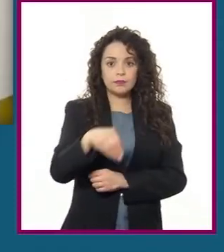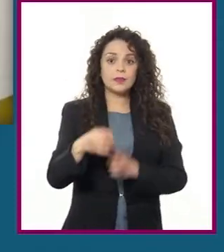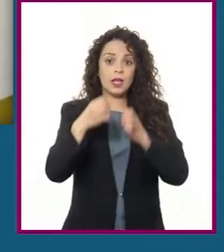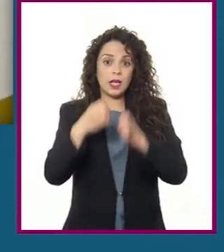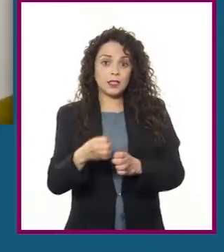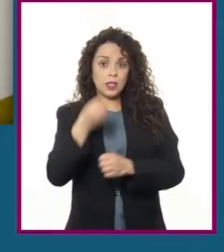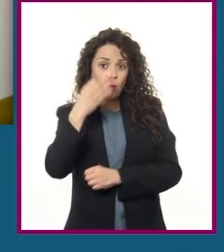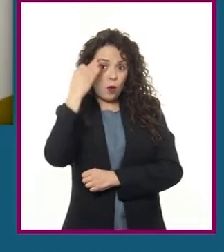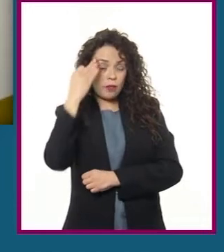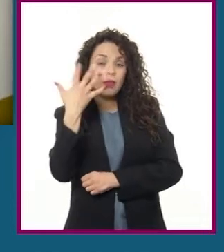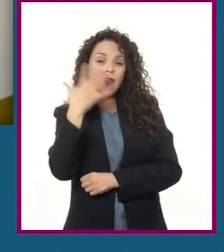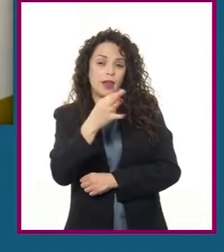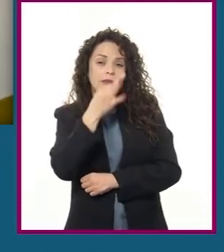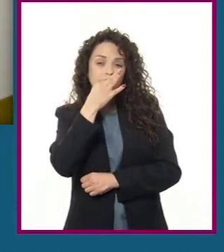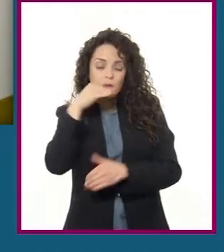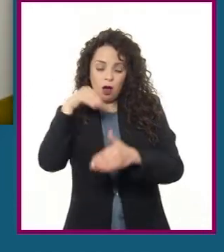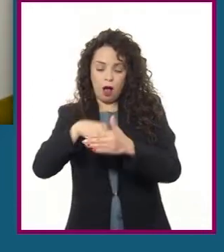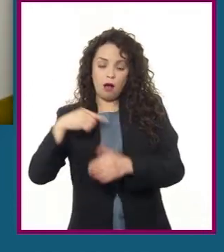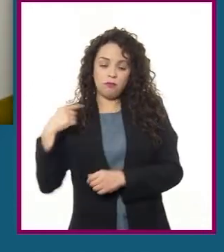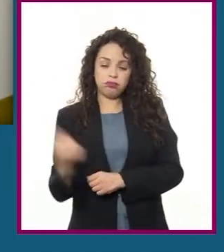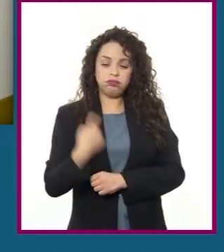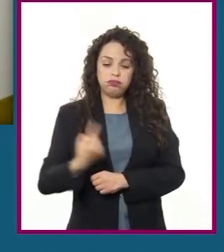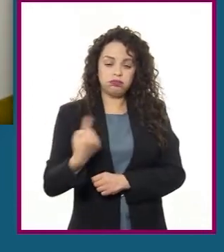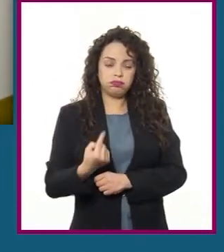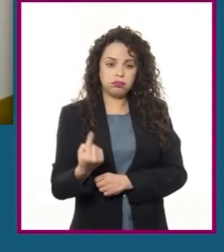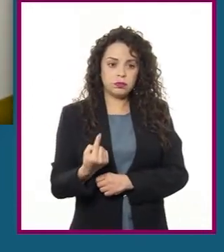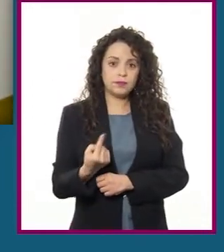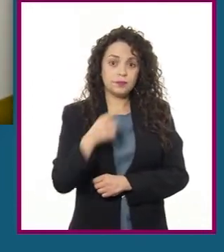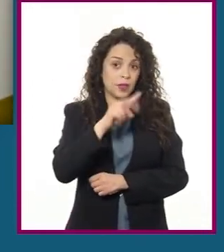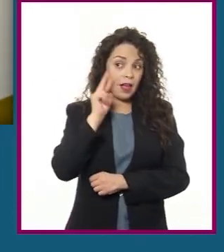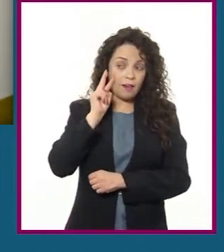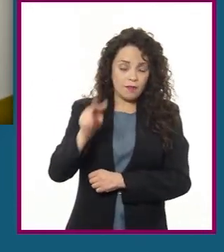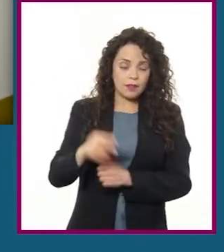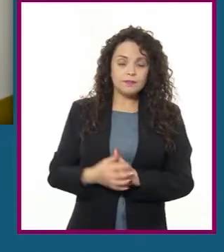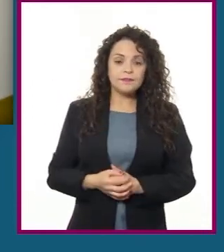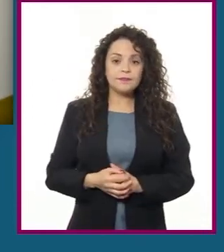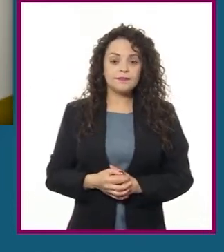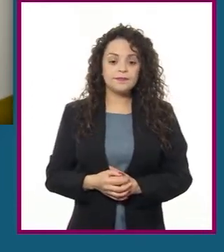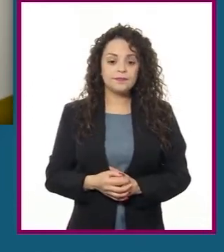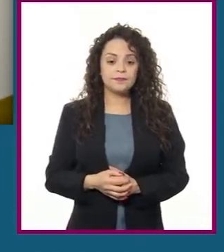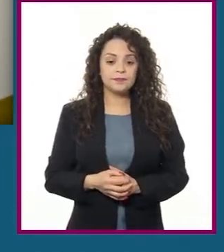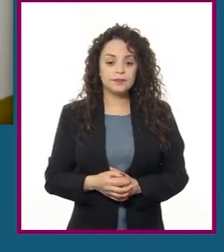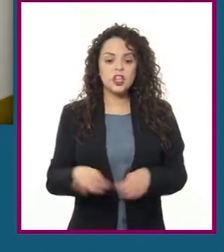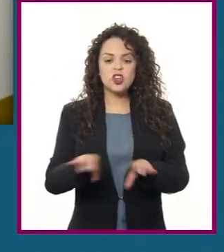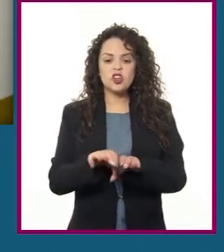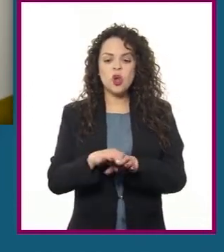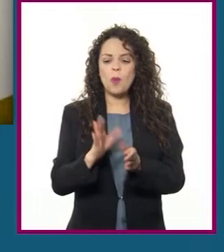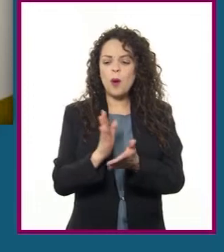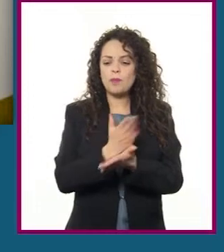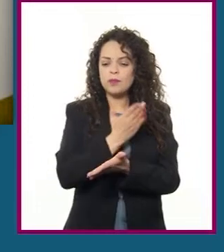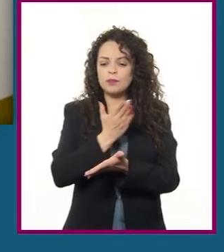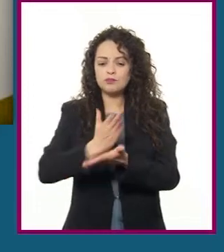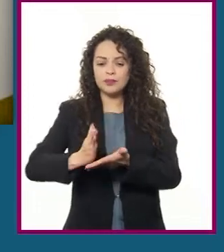centrífuga, y enseguida les voy a mostrar cómo quedaron separadas nuestras muestras sanguíneas.